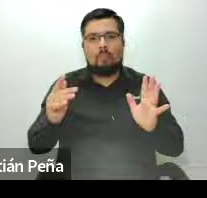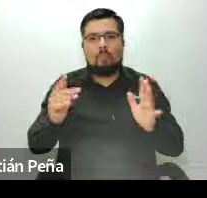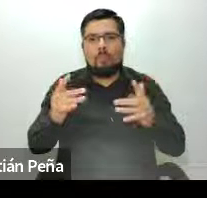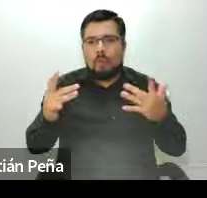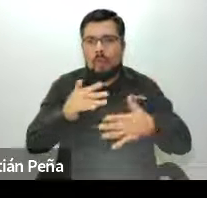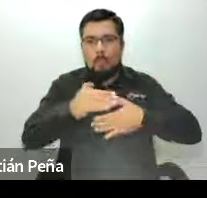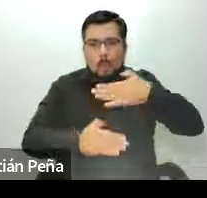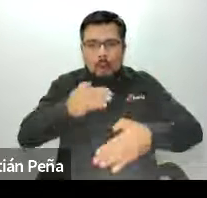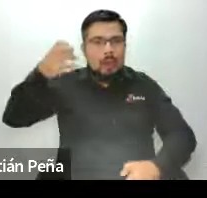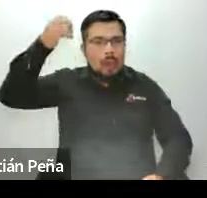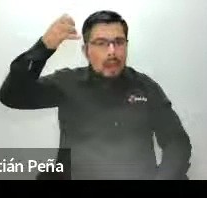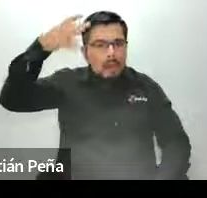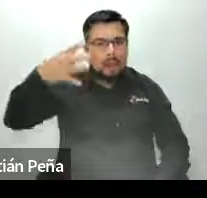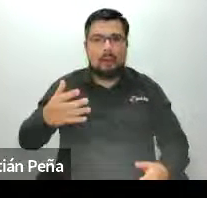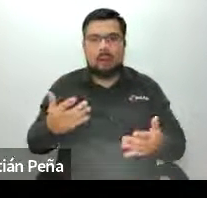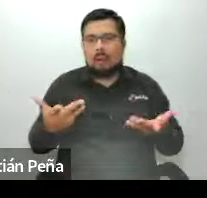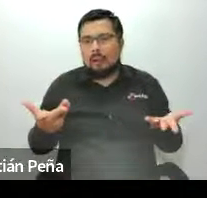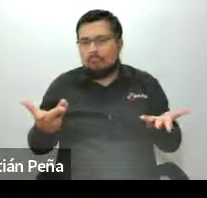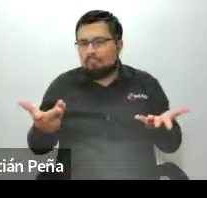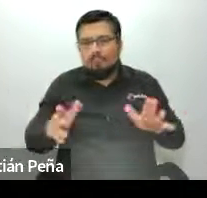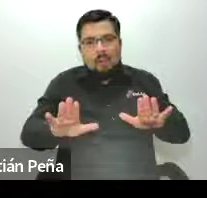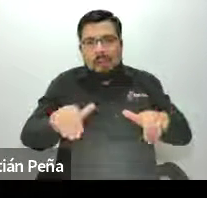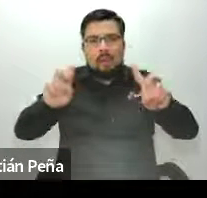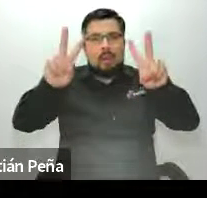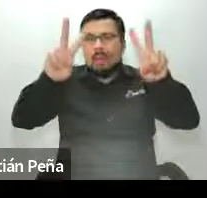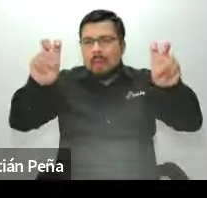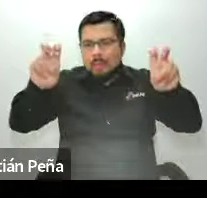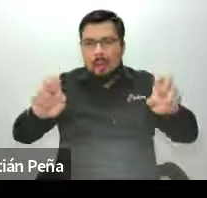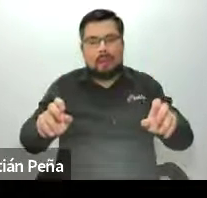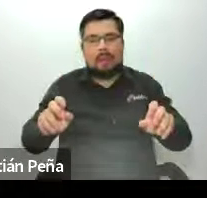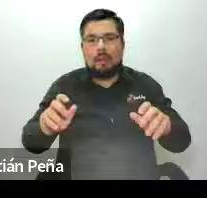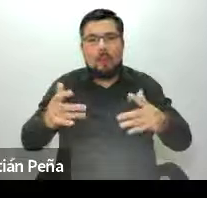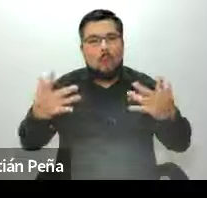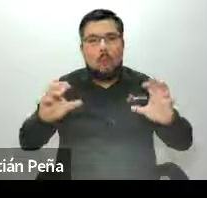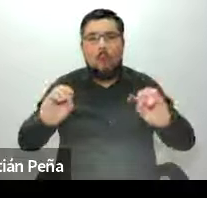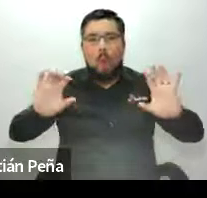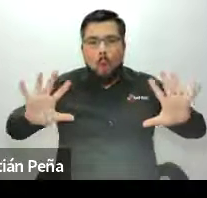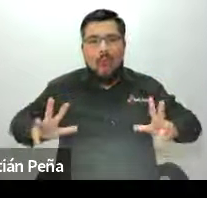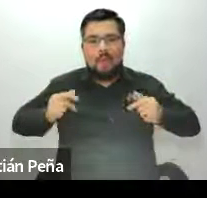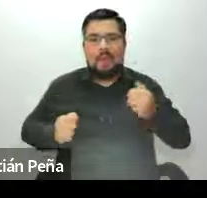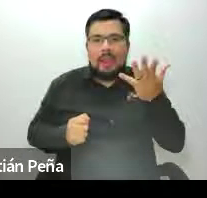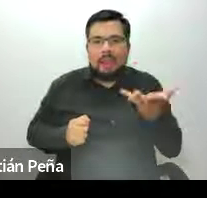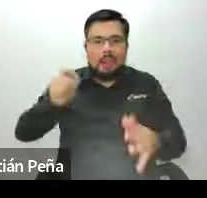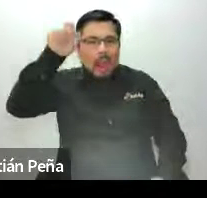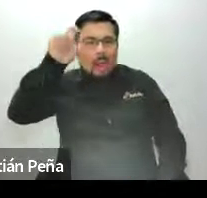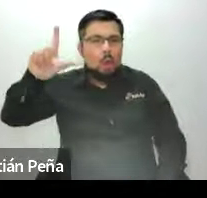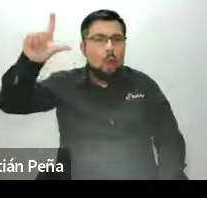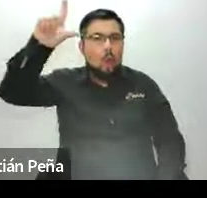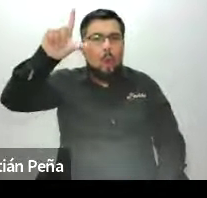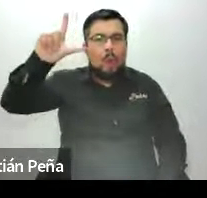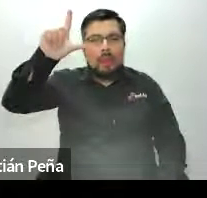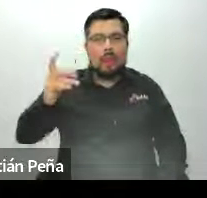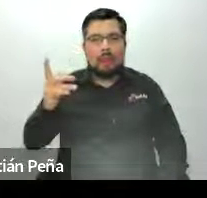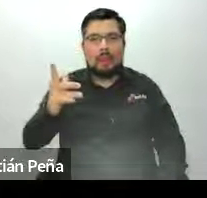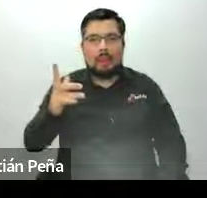ámbito temático o de habilidades. Por lo tanto, en el fondo, lo que se plantea en esta lógica de espiral, ¿no es cierto?, es que son los conocimientos